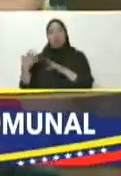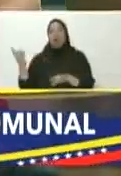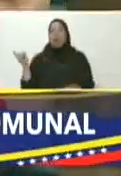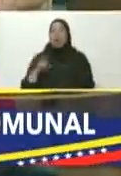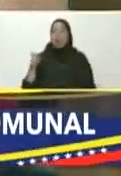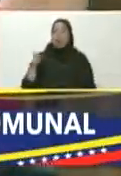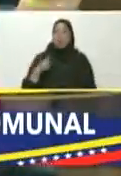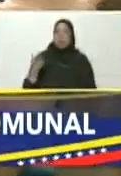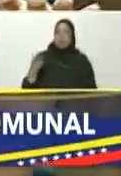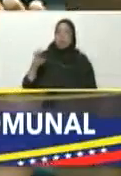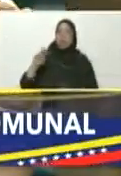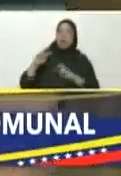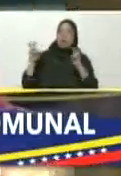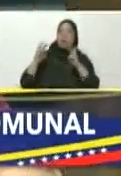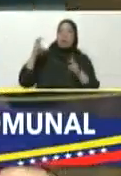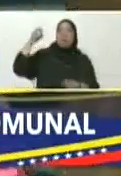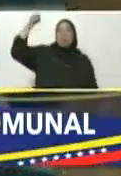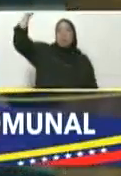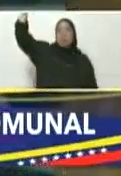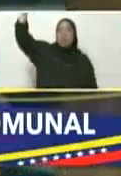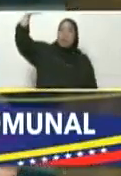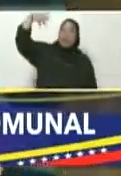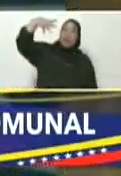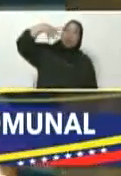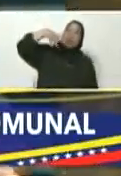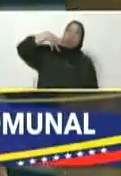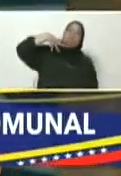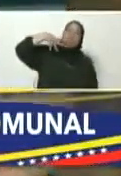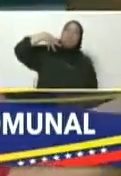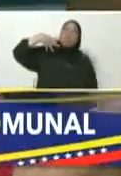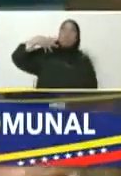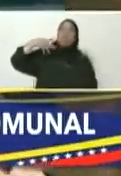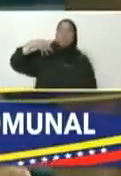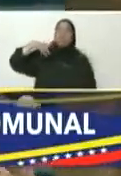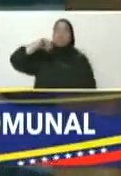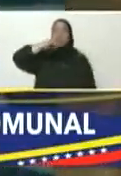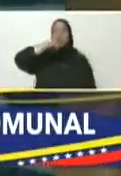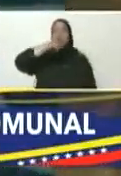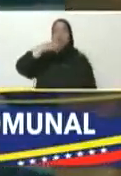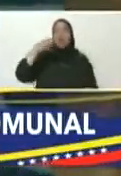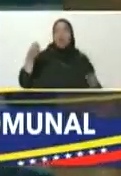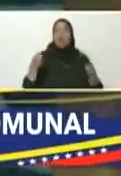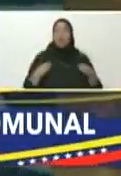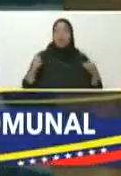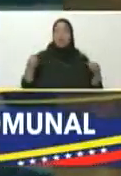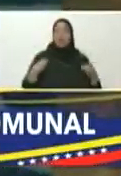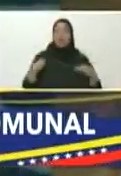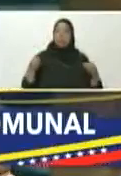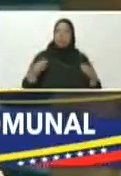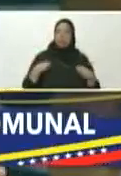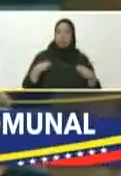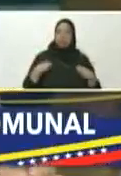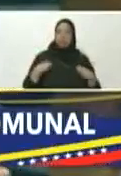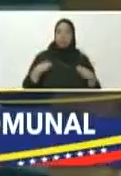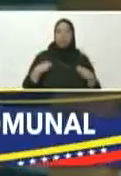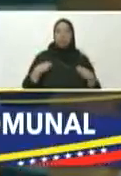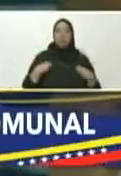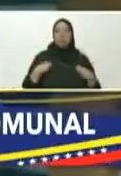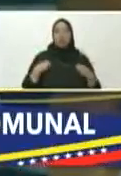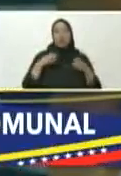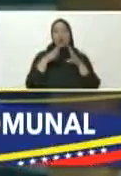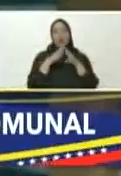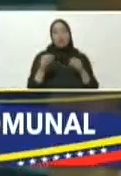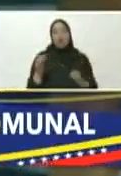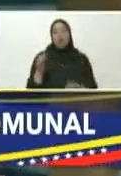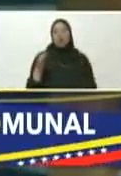necesarias por el tema del alumbrado, el asfaltado, el rayado y todo eso para que todos vivamos en una mejor comunidad. Y bueno, tomando